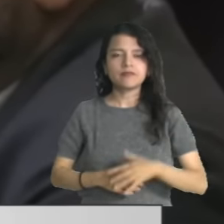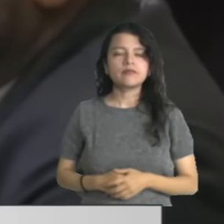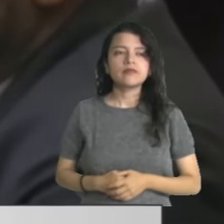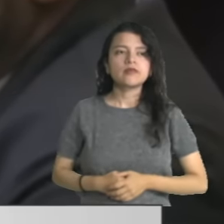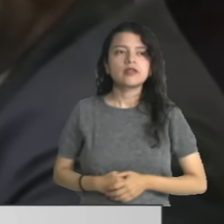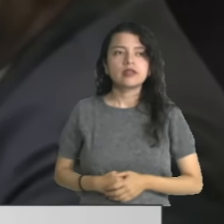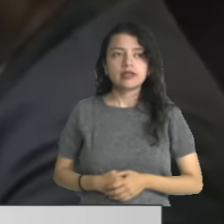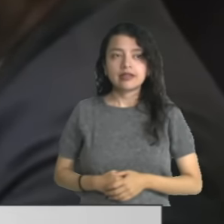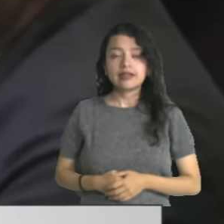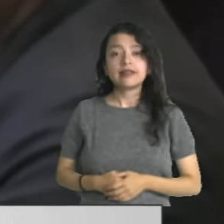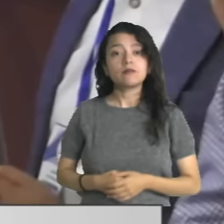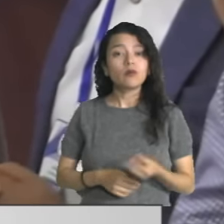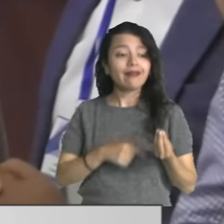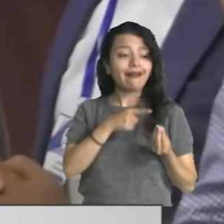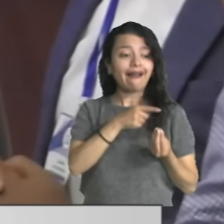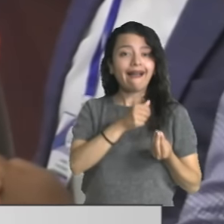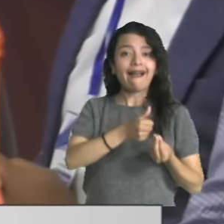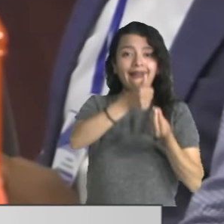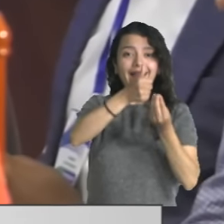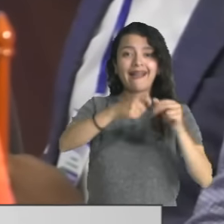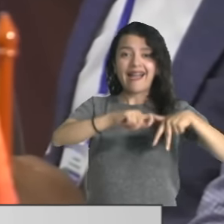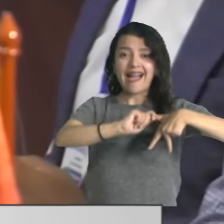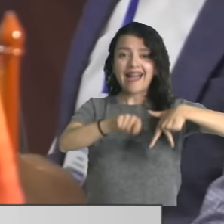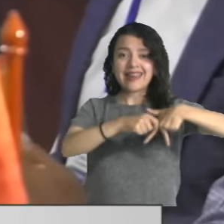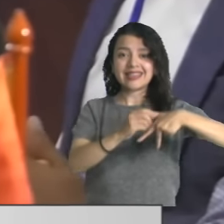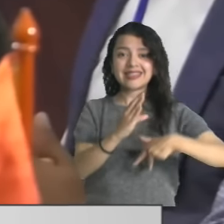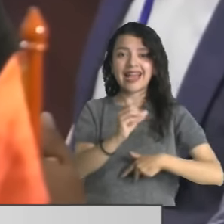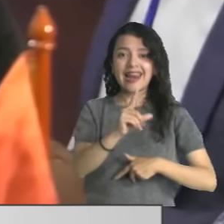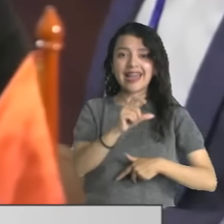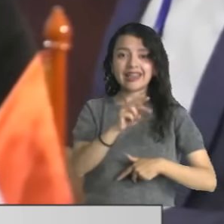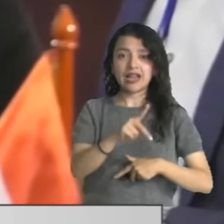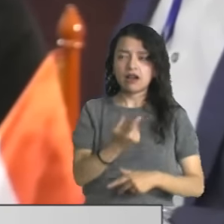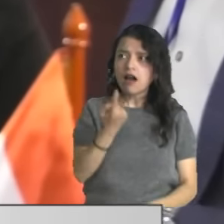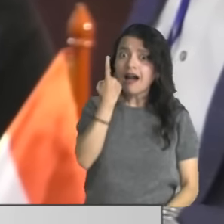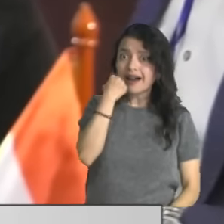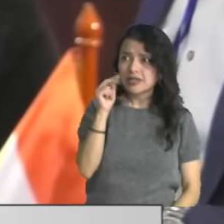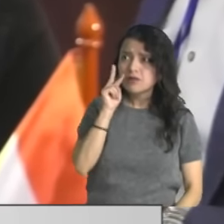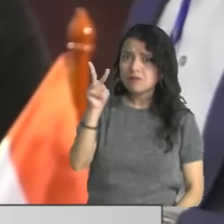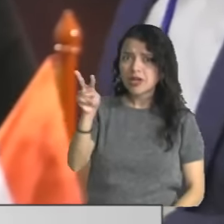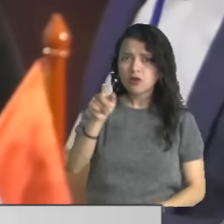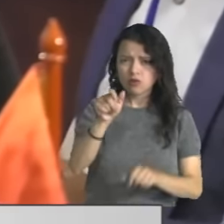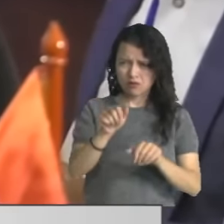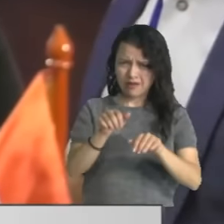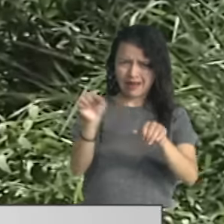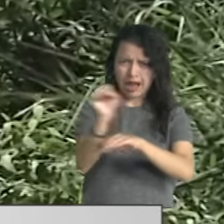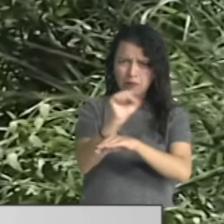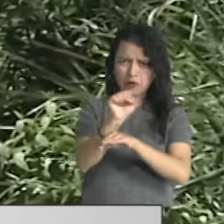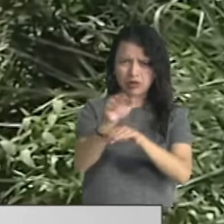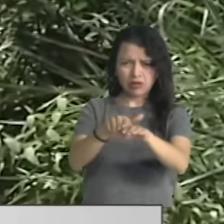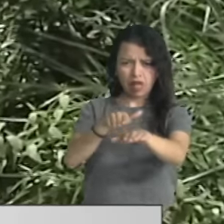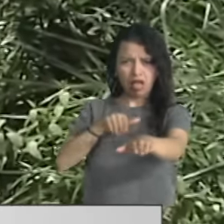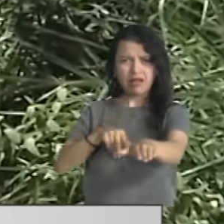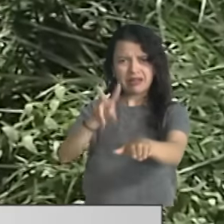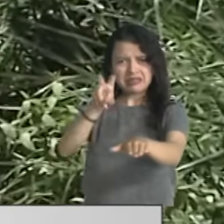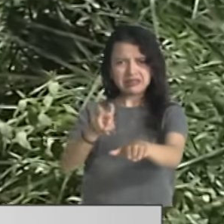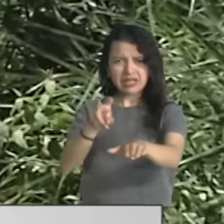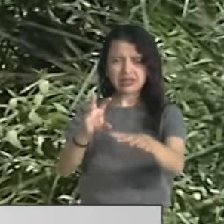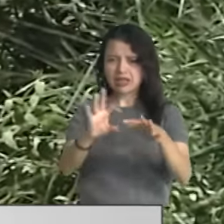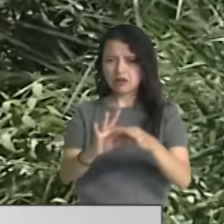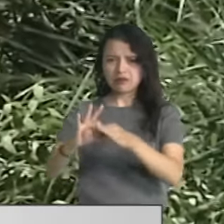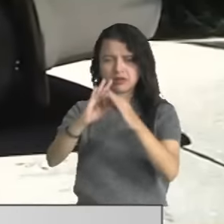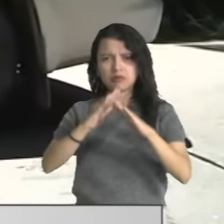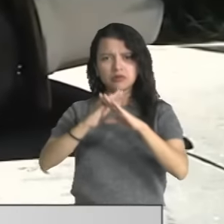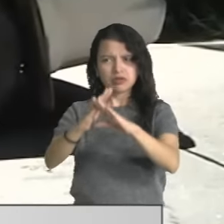comanda alias Calarcá, a raíz del incidente sucedido ayer en Antioquia, donde fueron detenidas 7 camionetas de la Unidad Nacional de Protección